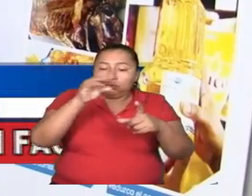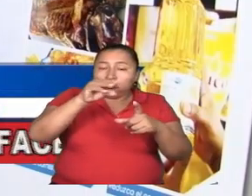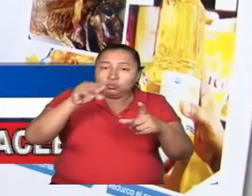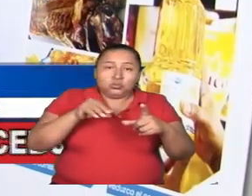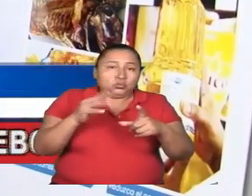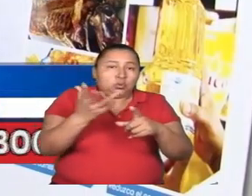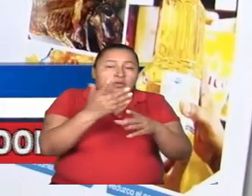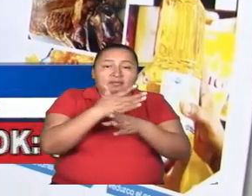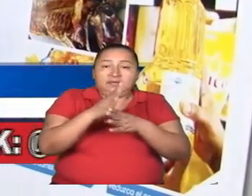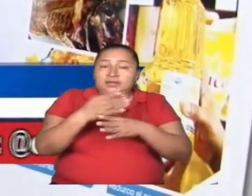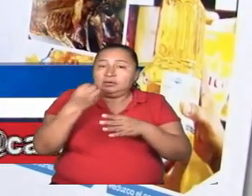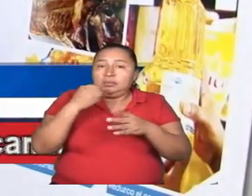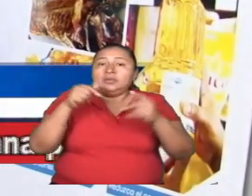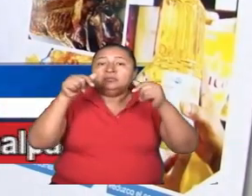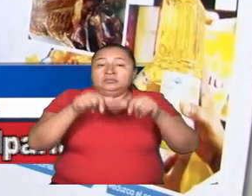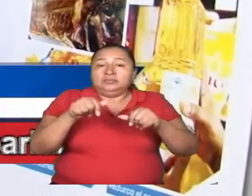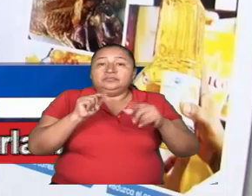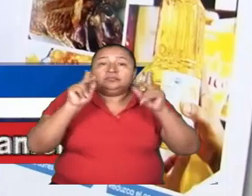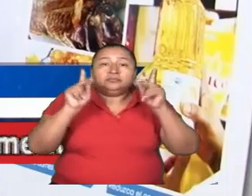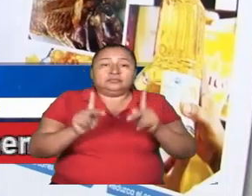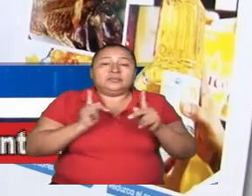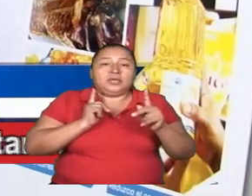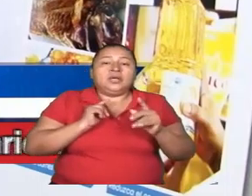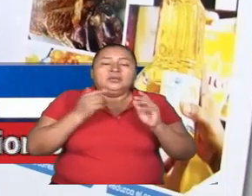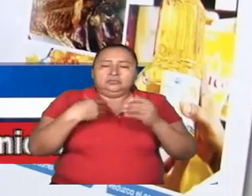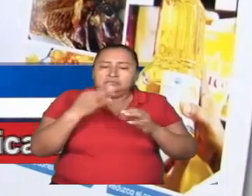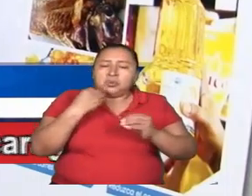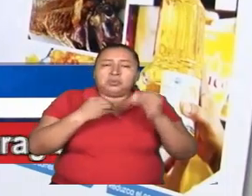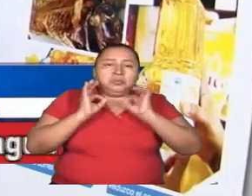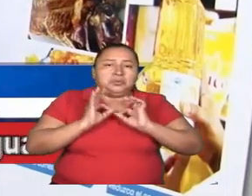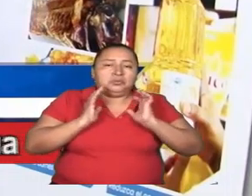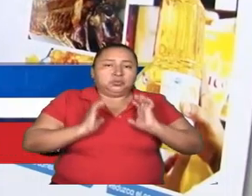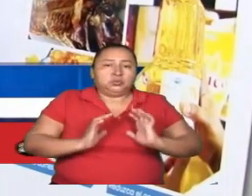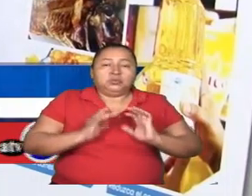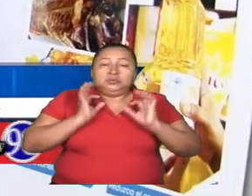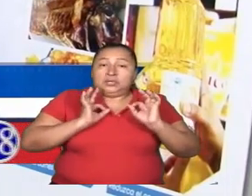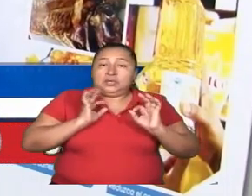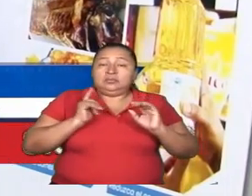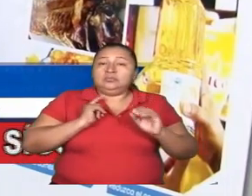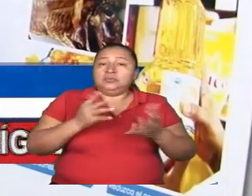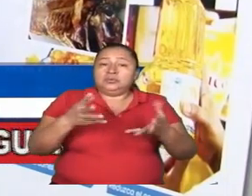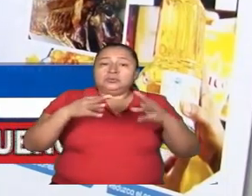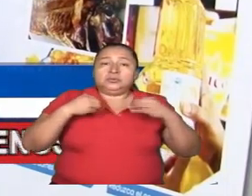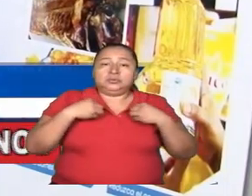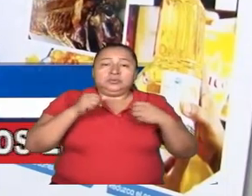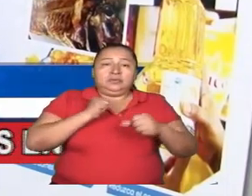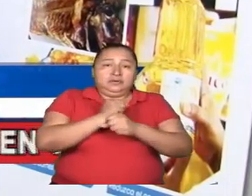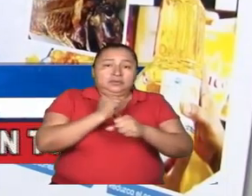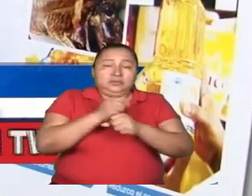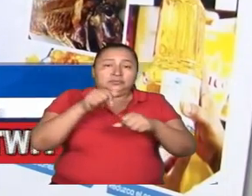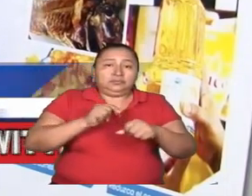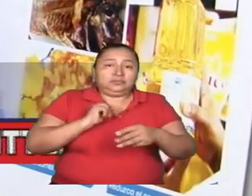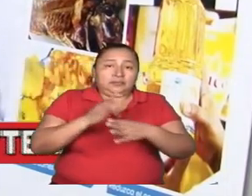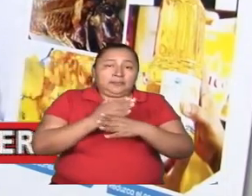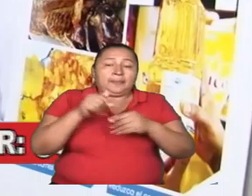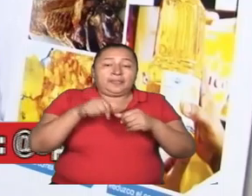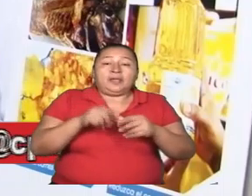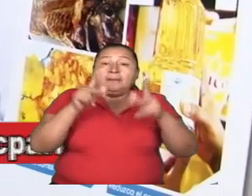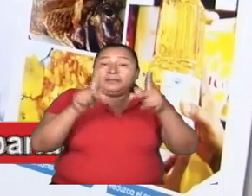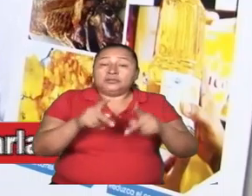esos alimentos para que él pueda tener tanto buena absorción de nutrientes y no esté, porque en estos pacientes